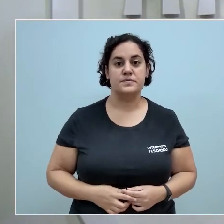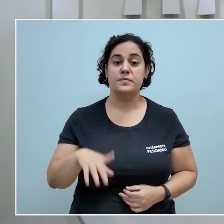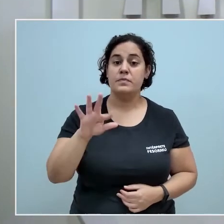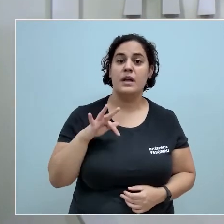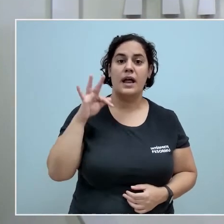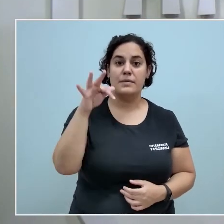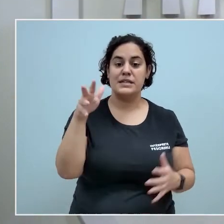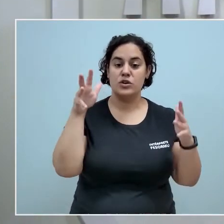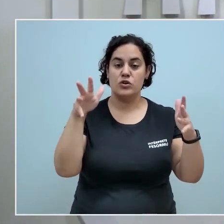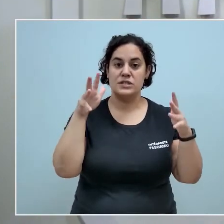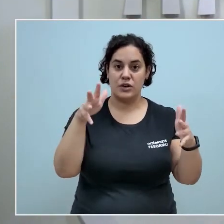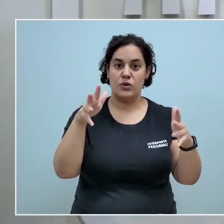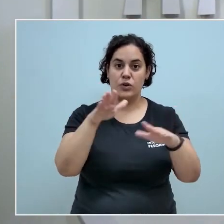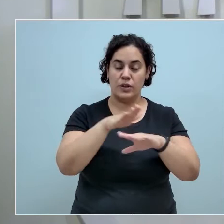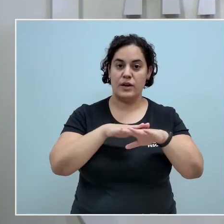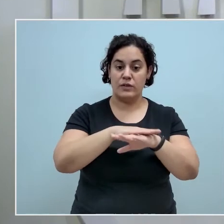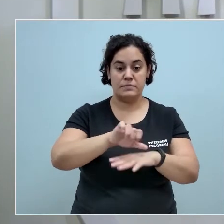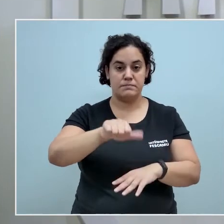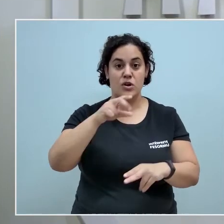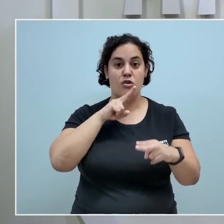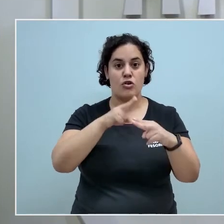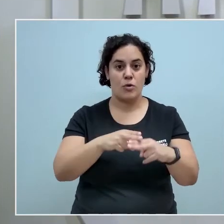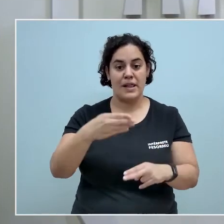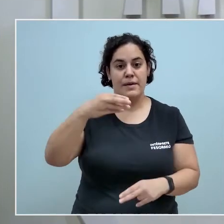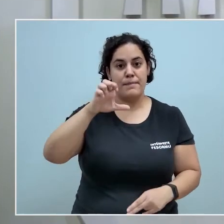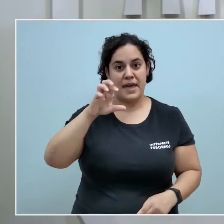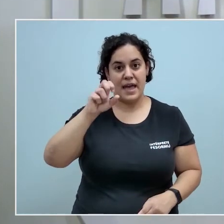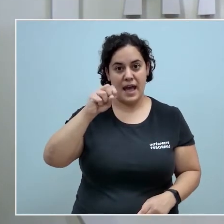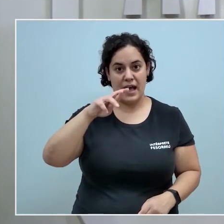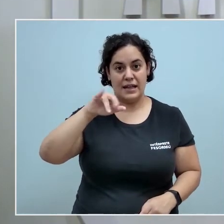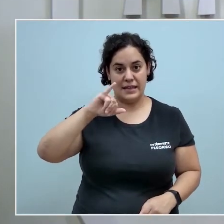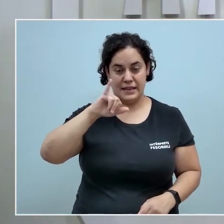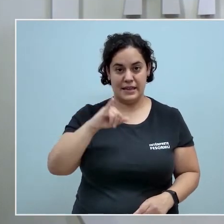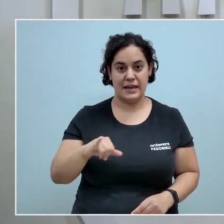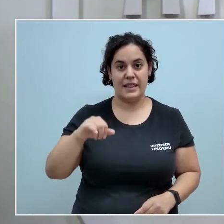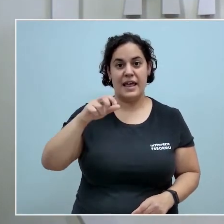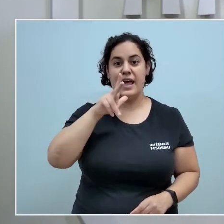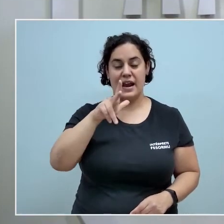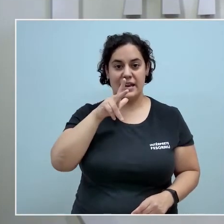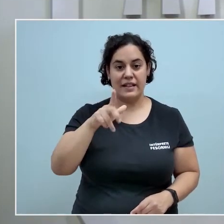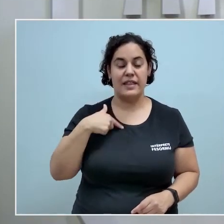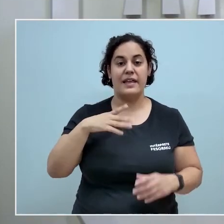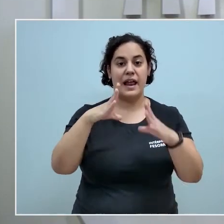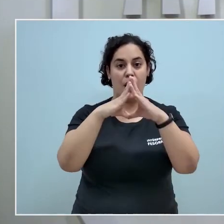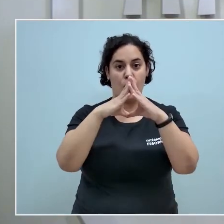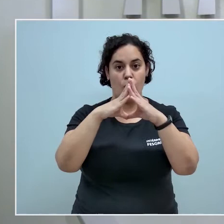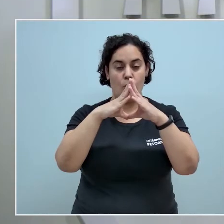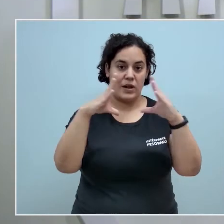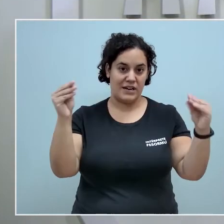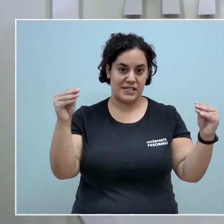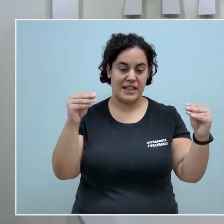Consejo de Gobierno ha aprobado el nombramiento de Beatriz Miguel Hernández como nueva rectora magnífica de la Universidad Politécnica de